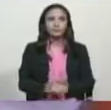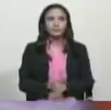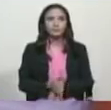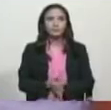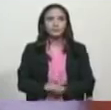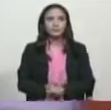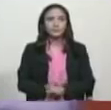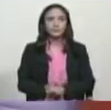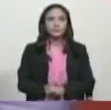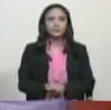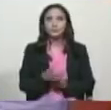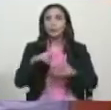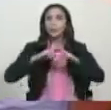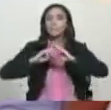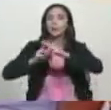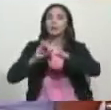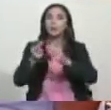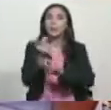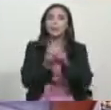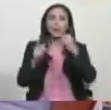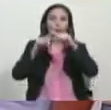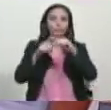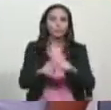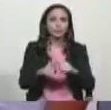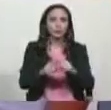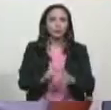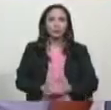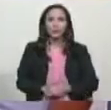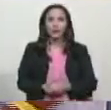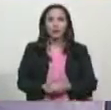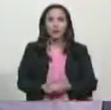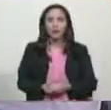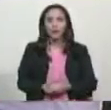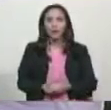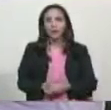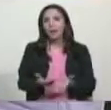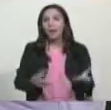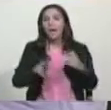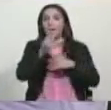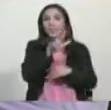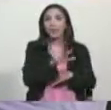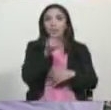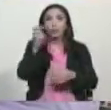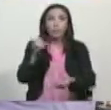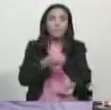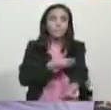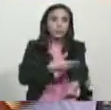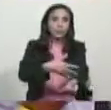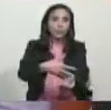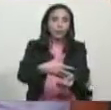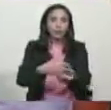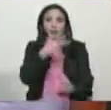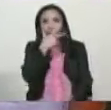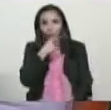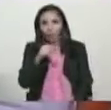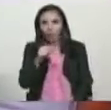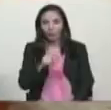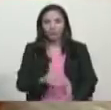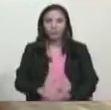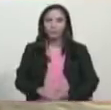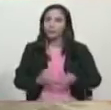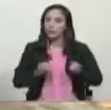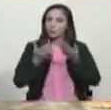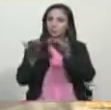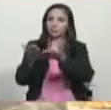Vamos a hacer la entrega de un crédito por el orden de los 32 millones de bolívares, hermano, para